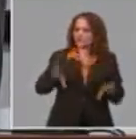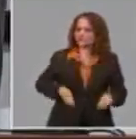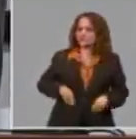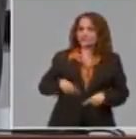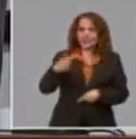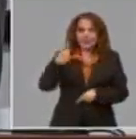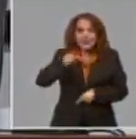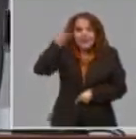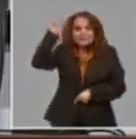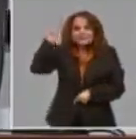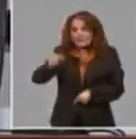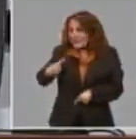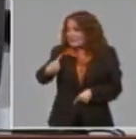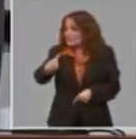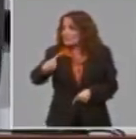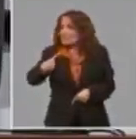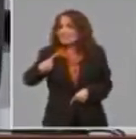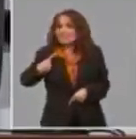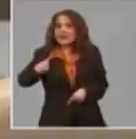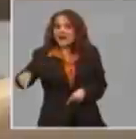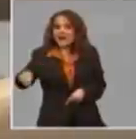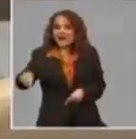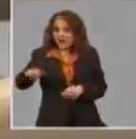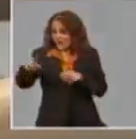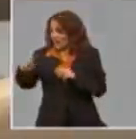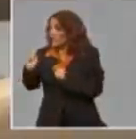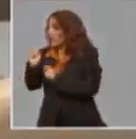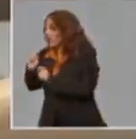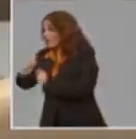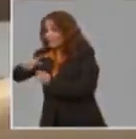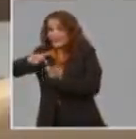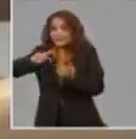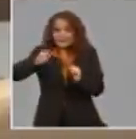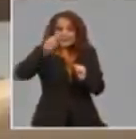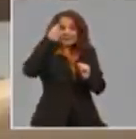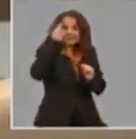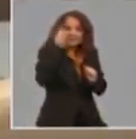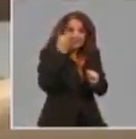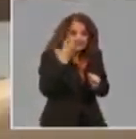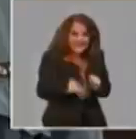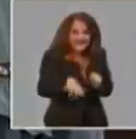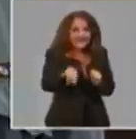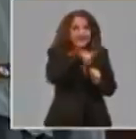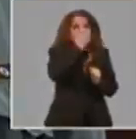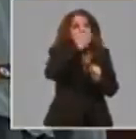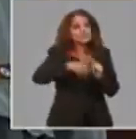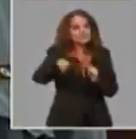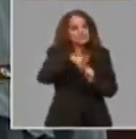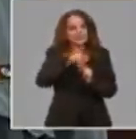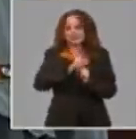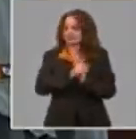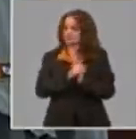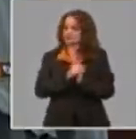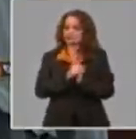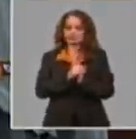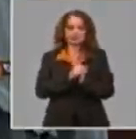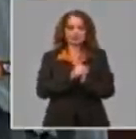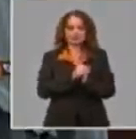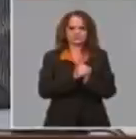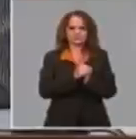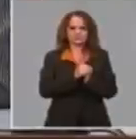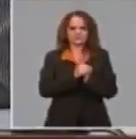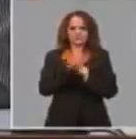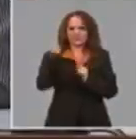a una persona que va a venir de revender lo que nosotros queramos comentó un costo tremendo intentar encontrar únicamente